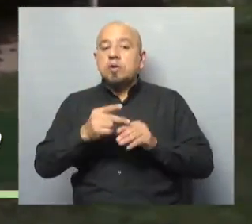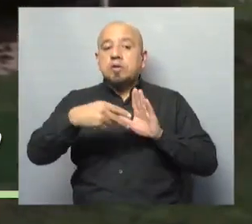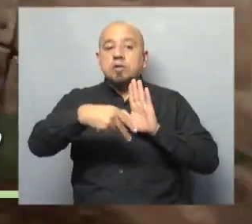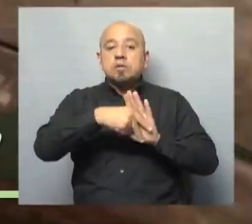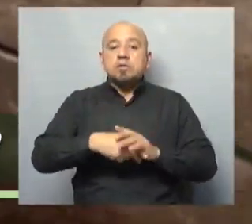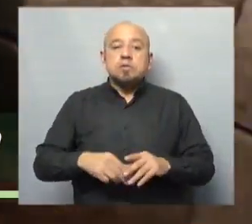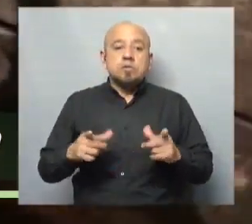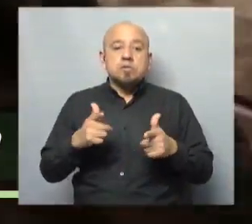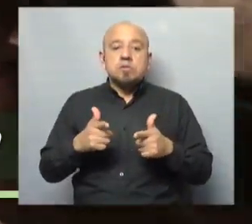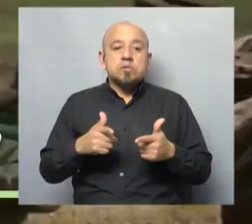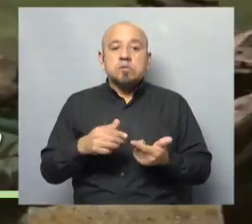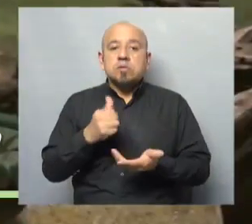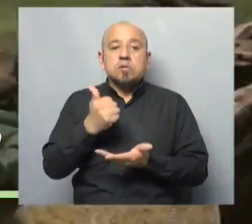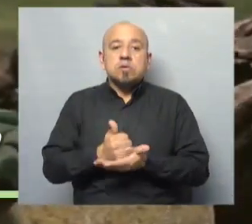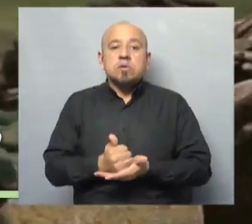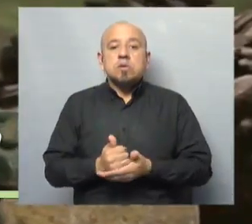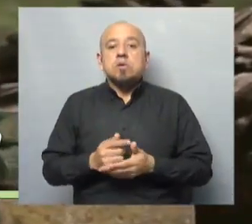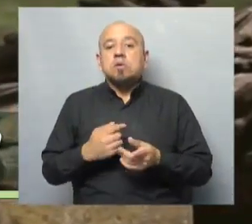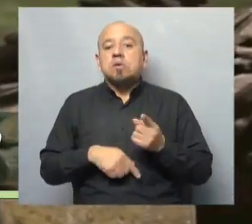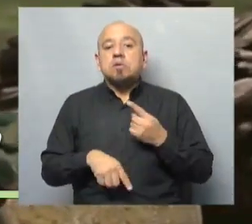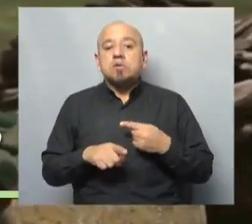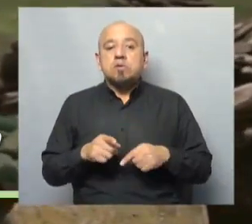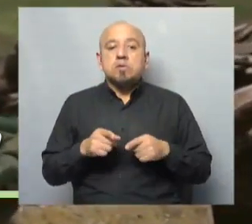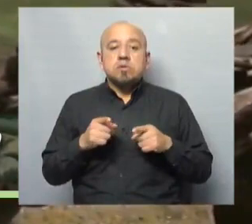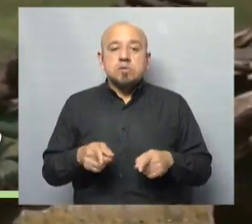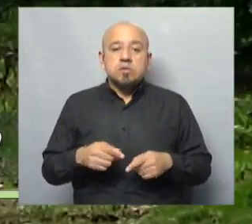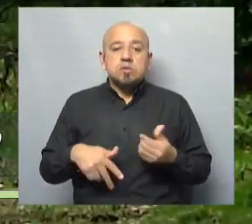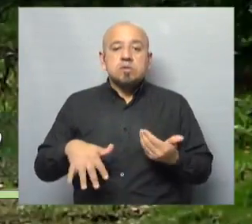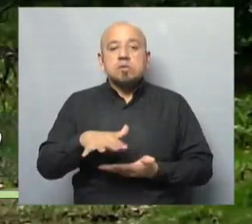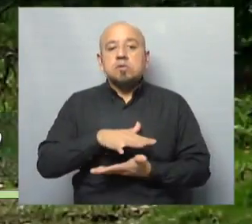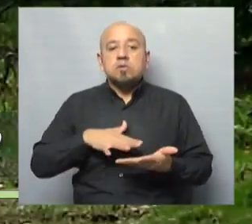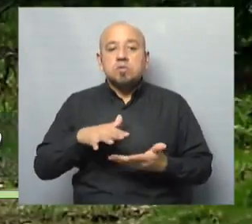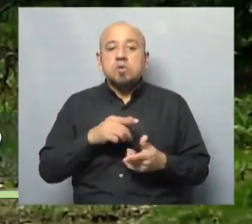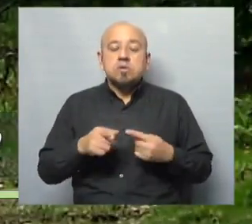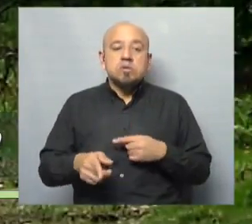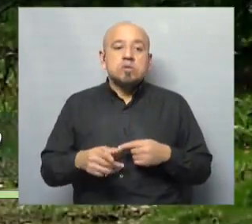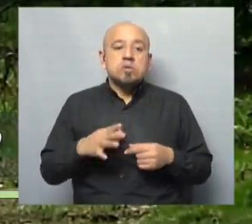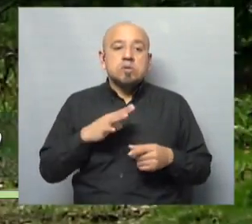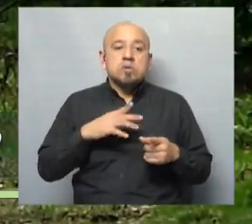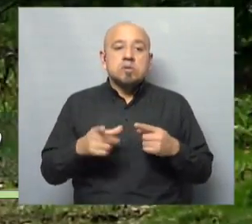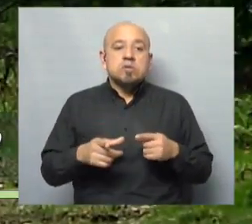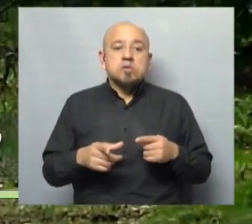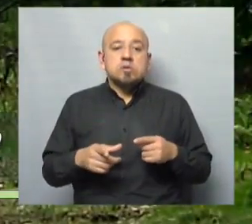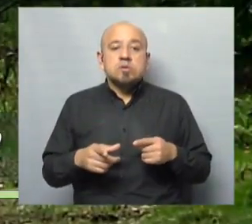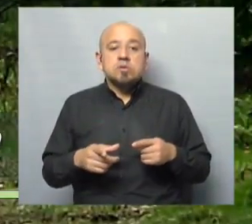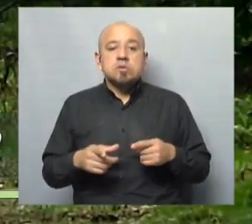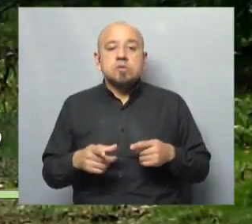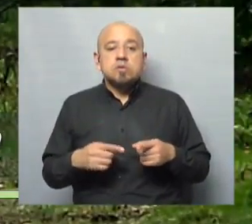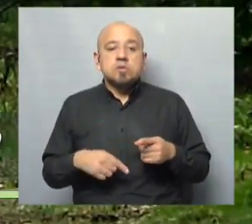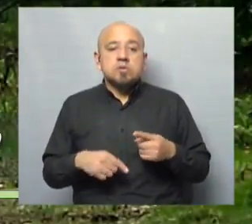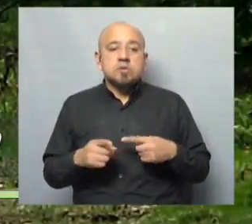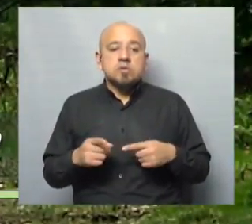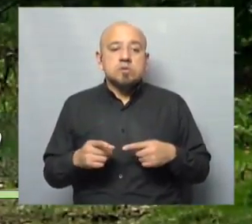presentes en los territorios y los que posibilitan que este tipo de situaciones se den frecuentemente y con